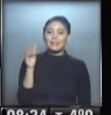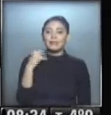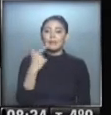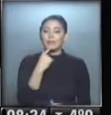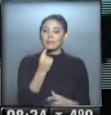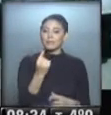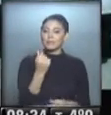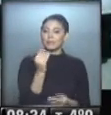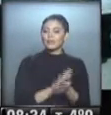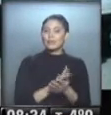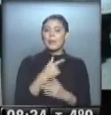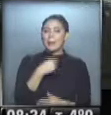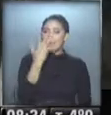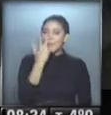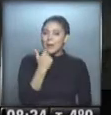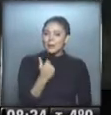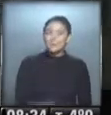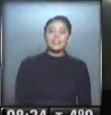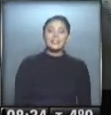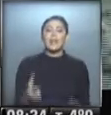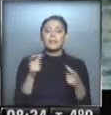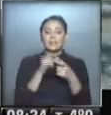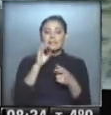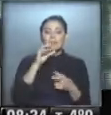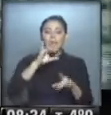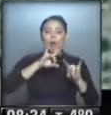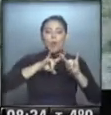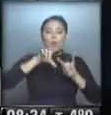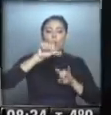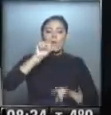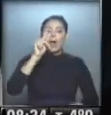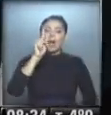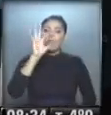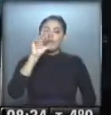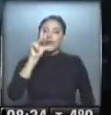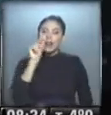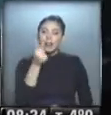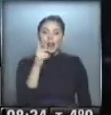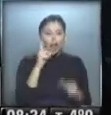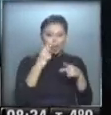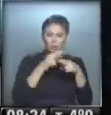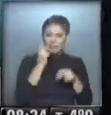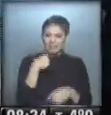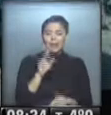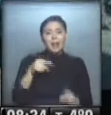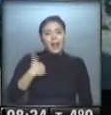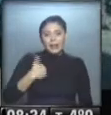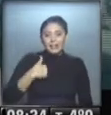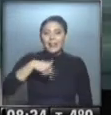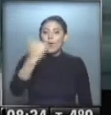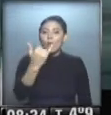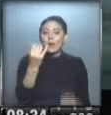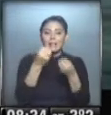un criterio de valor en cuanto a qué me pareció la película. Hablamos de Guacolda, película argentina, más allá del nombre que es rarísimo, que estrena este